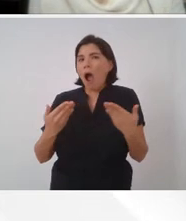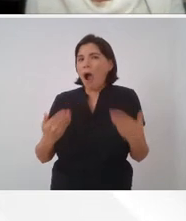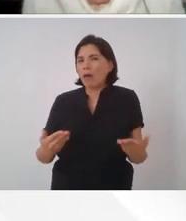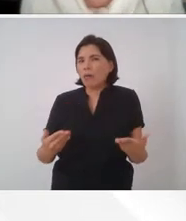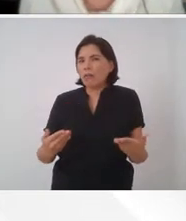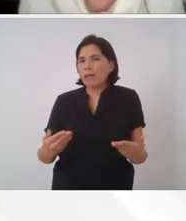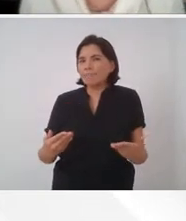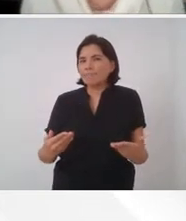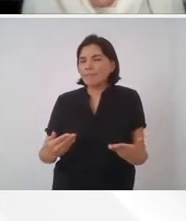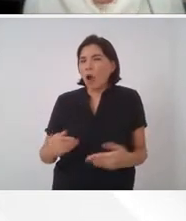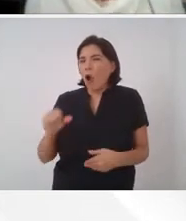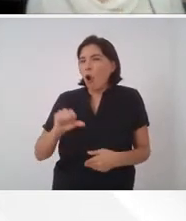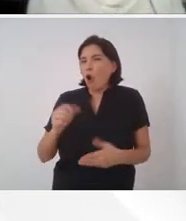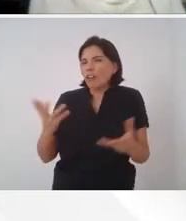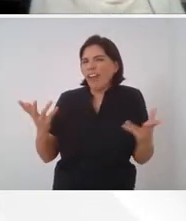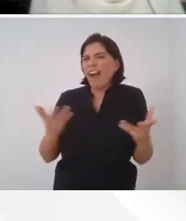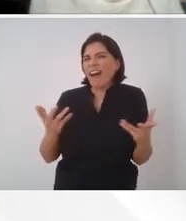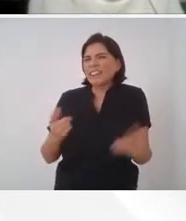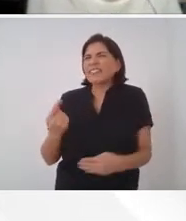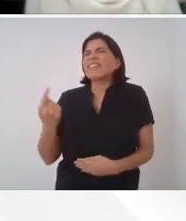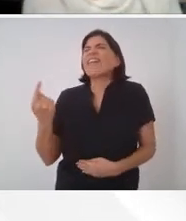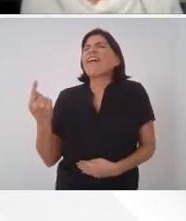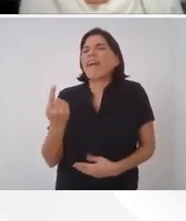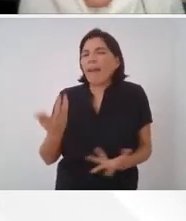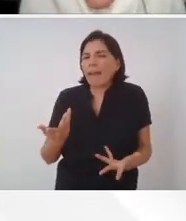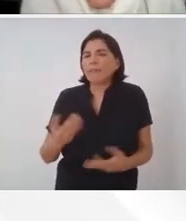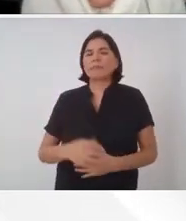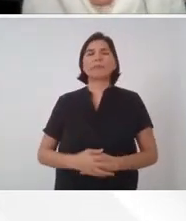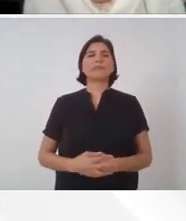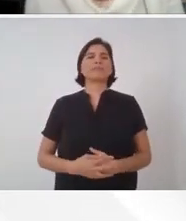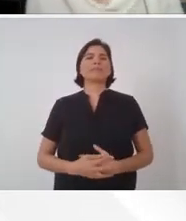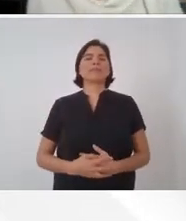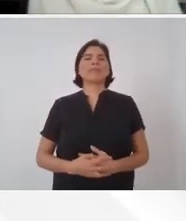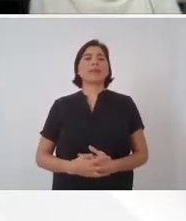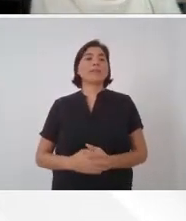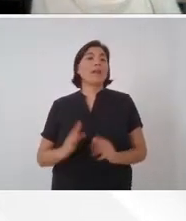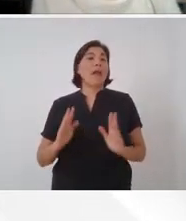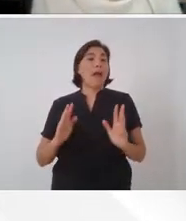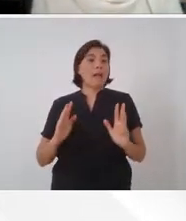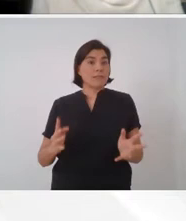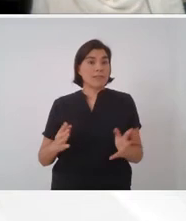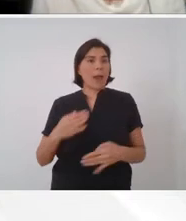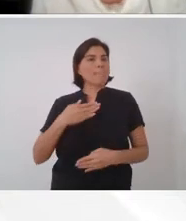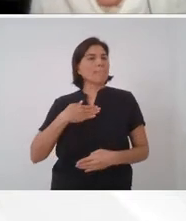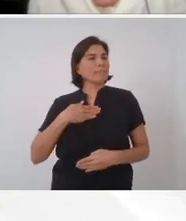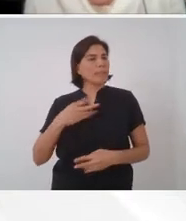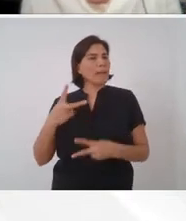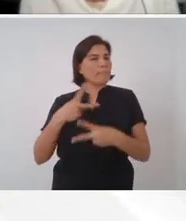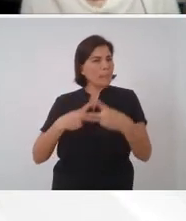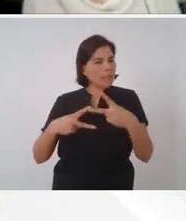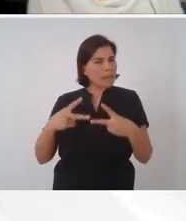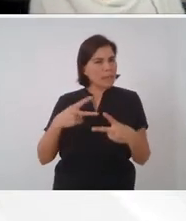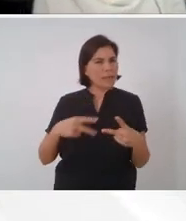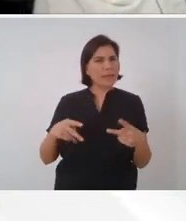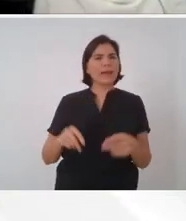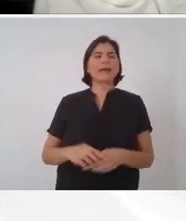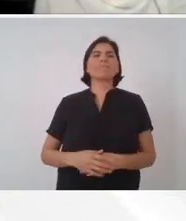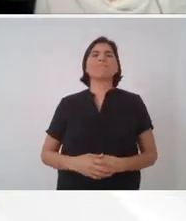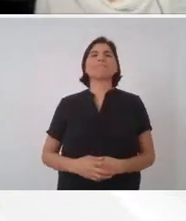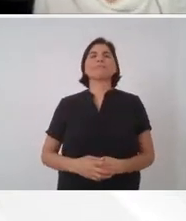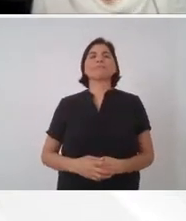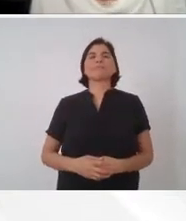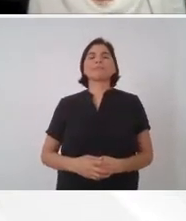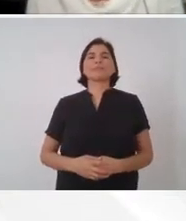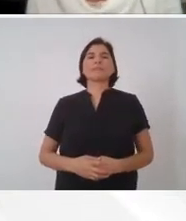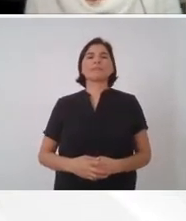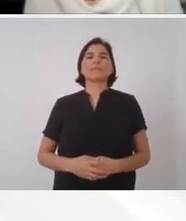hacer para lograr esta intención? Bueno, pues ya tuvimos la bienvenida y el encuadre, que es justamente en lo que estamos. Vamos